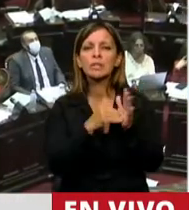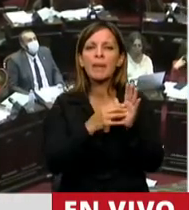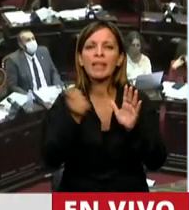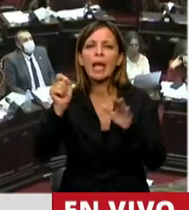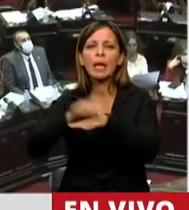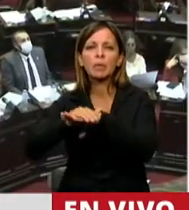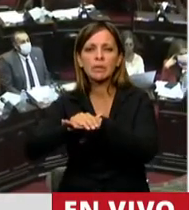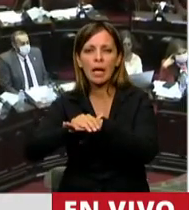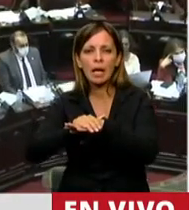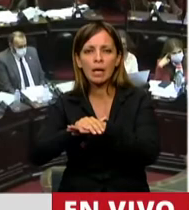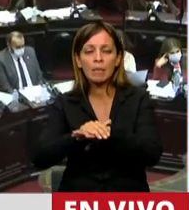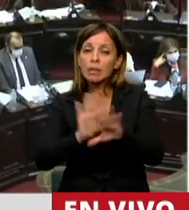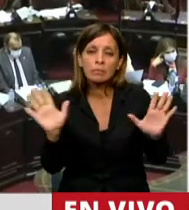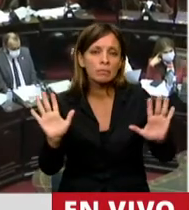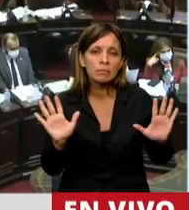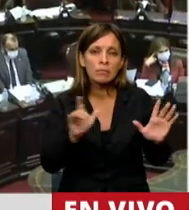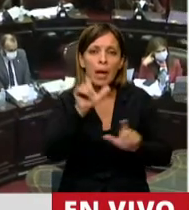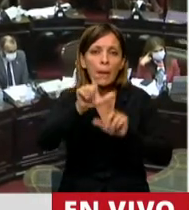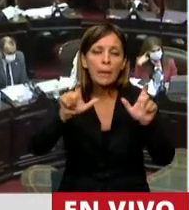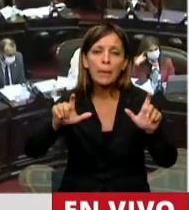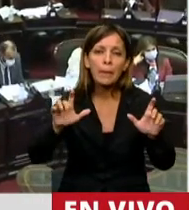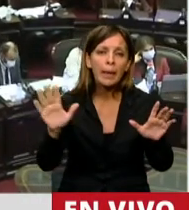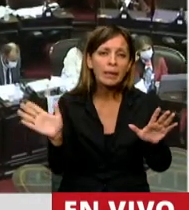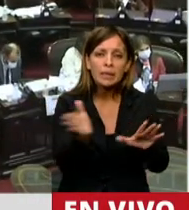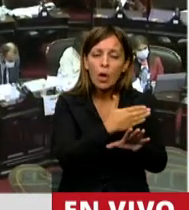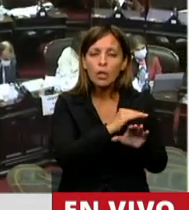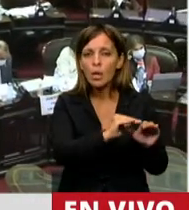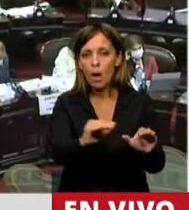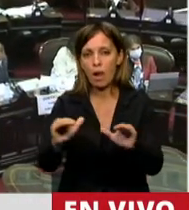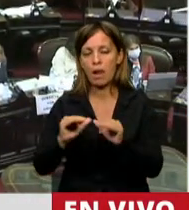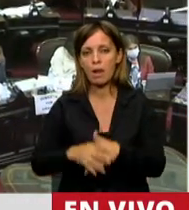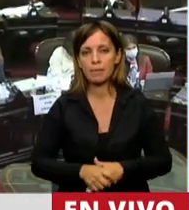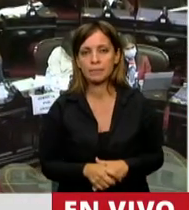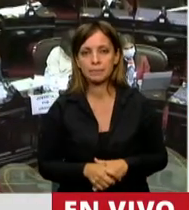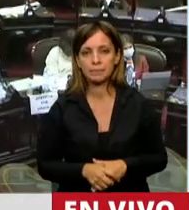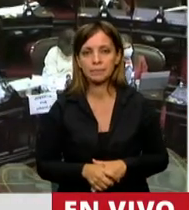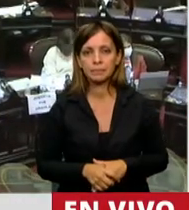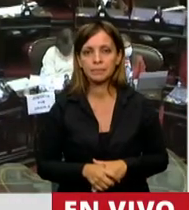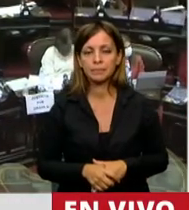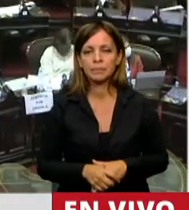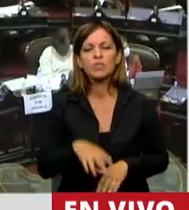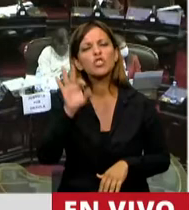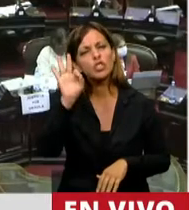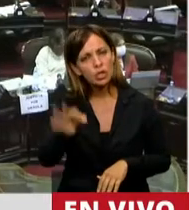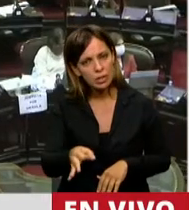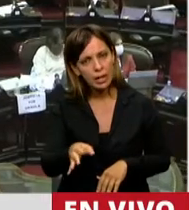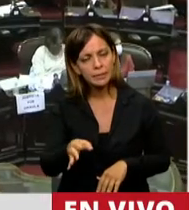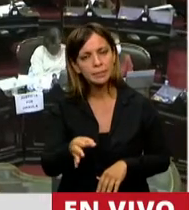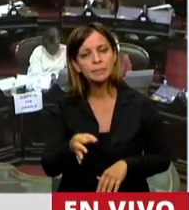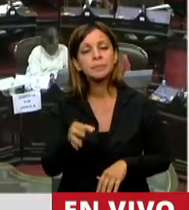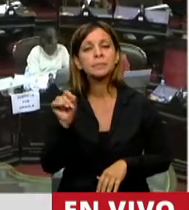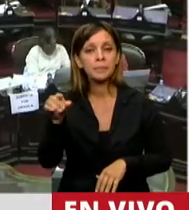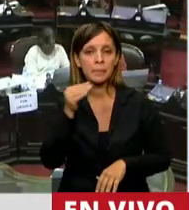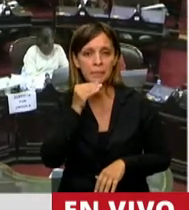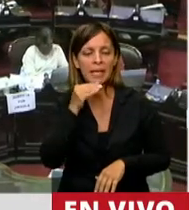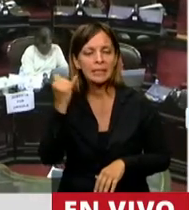victimarios. Las víctimas somos todas iguales. Sé del compromiso del presidente de esta Cámara,